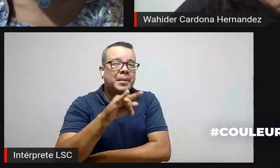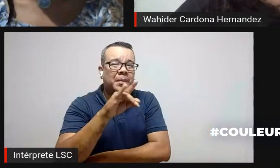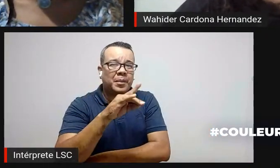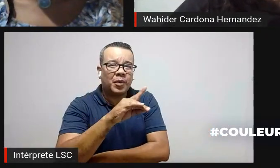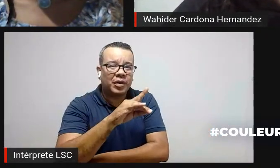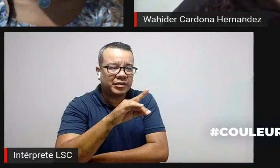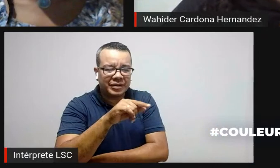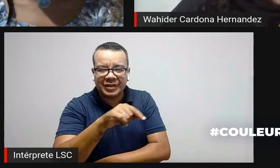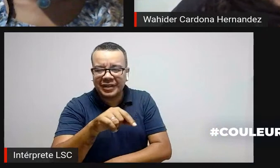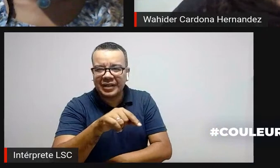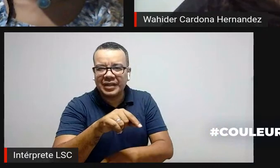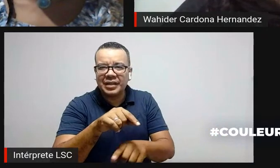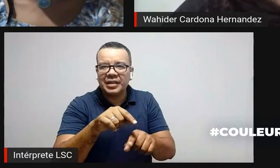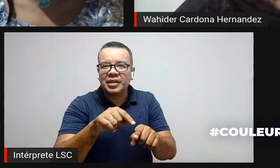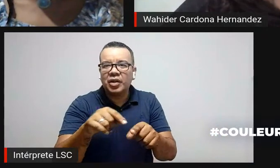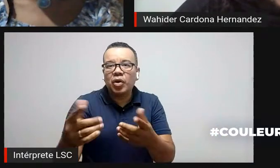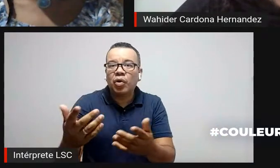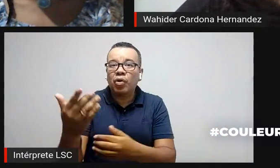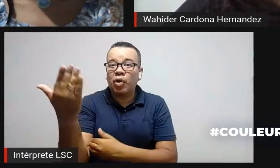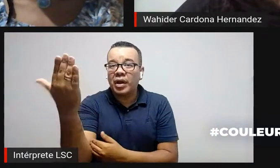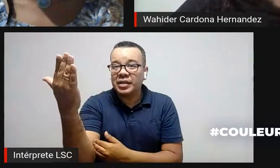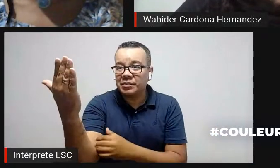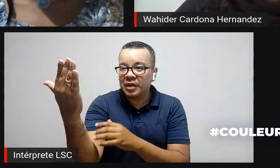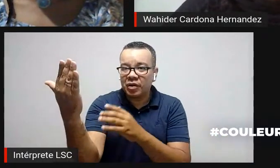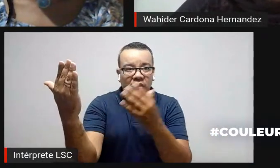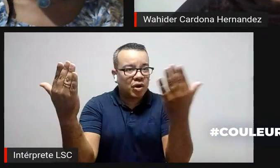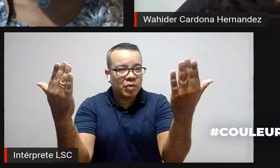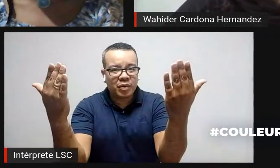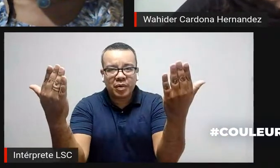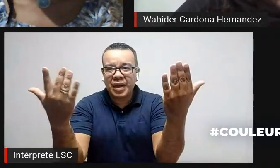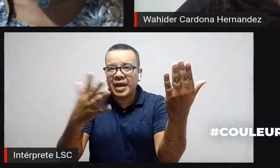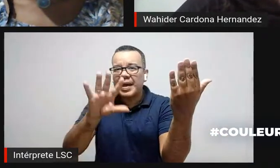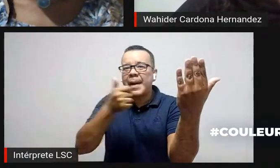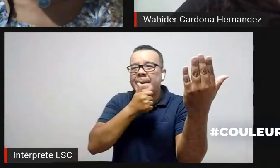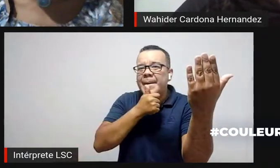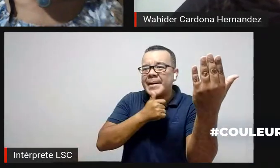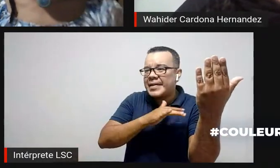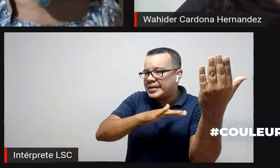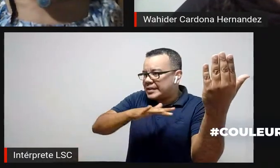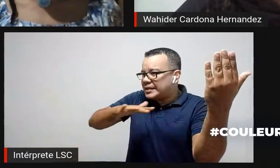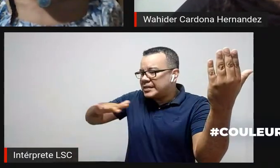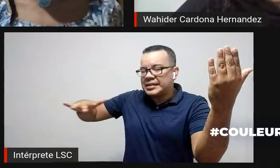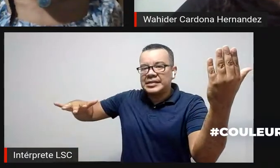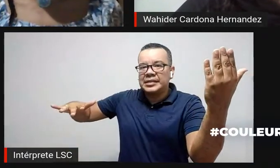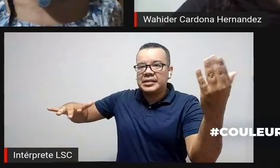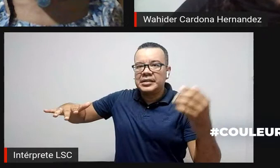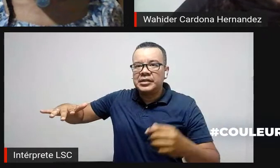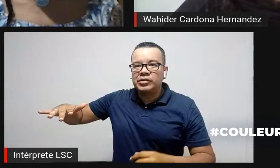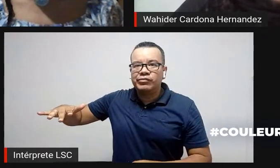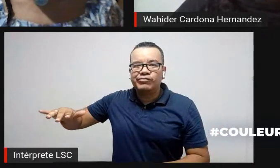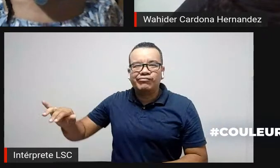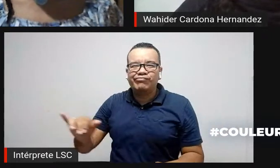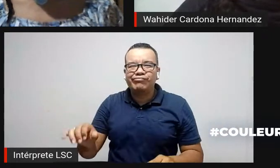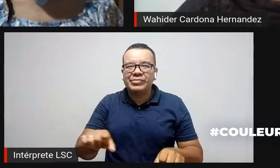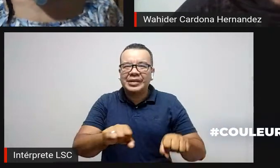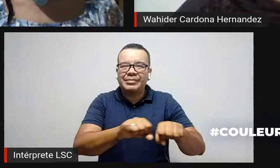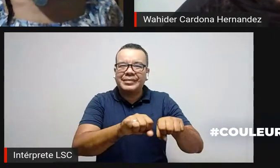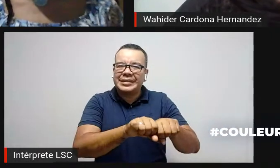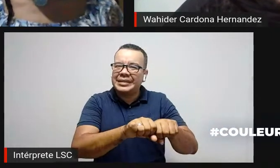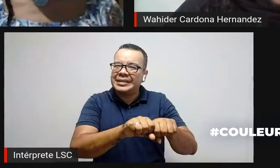el Pupó y espejismos de plata en un socavón del Potosí, zapatos rotos,